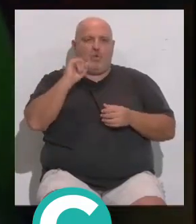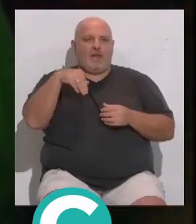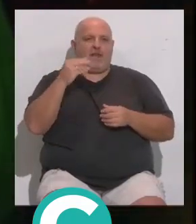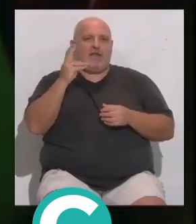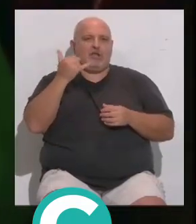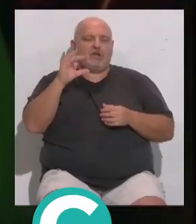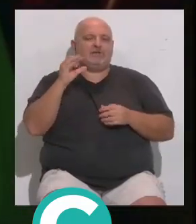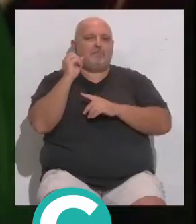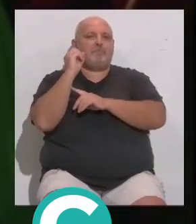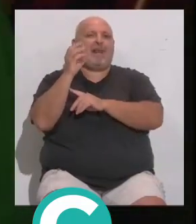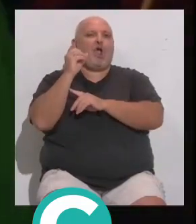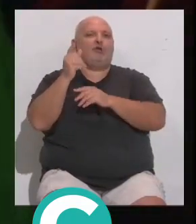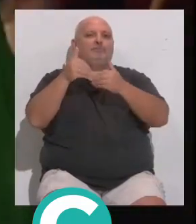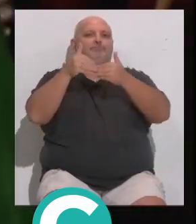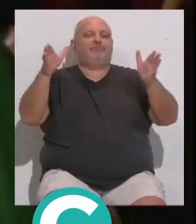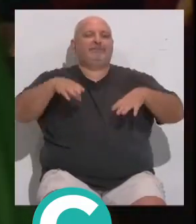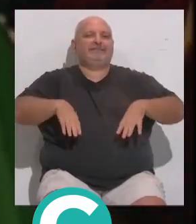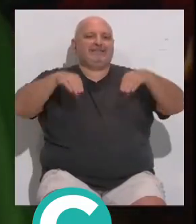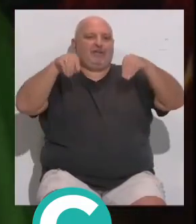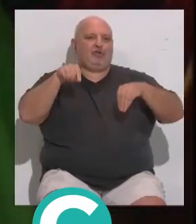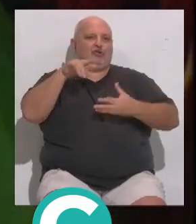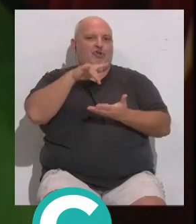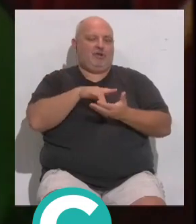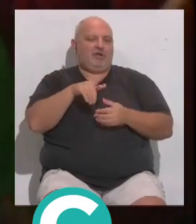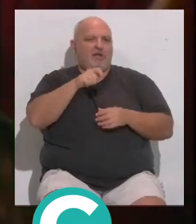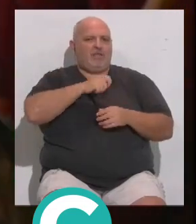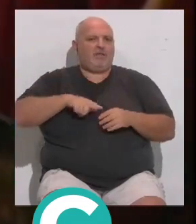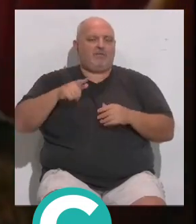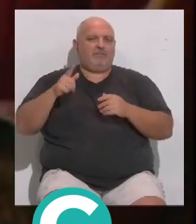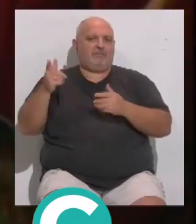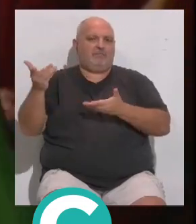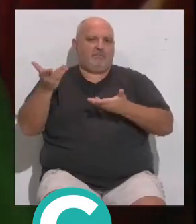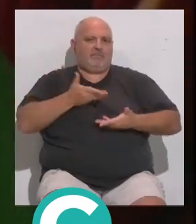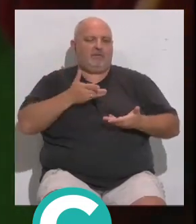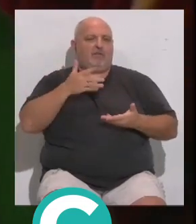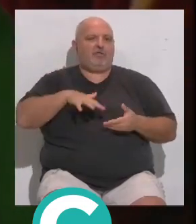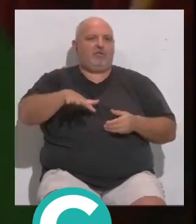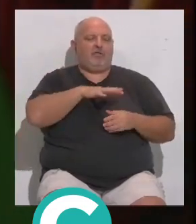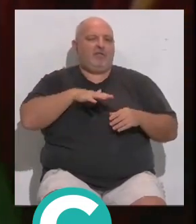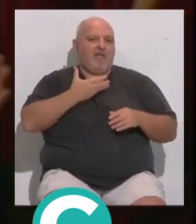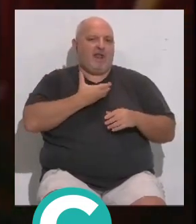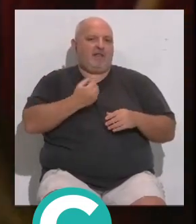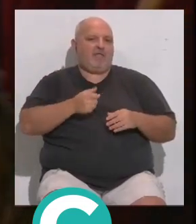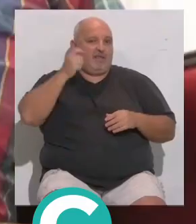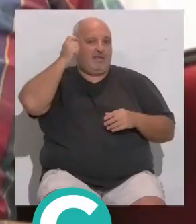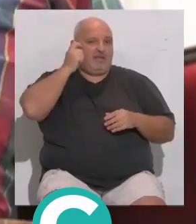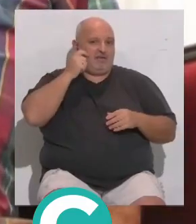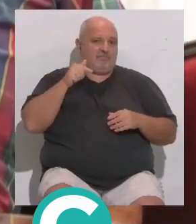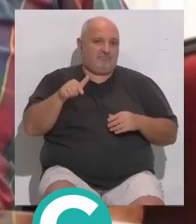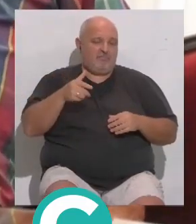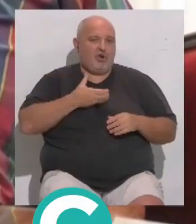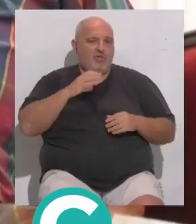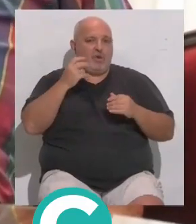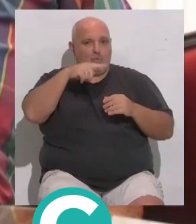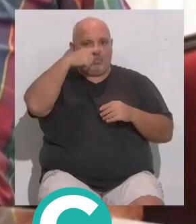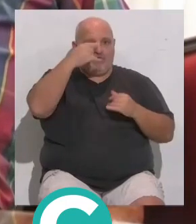las próximas fiestas desde San Antonio. El gaditano ha sido recibido este jueves en el despacho de Alcaldía por el regidor, la concejala